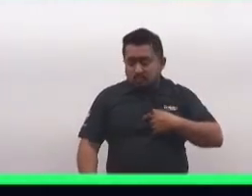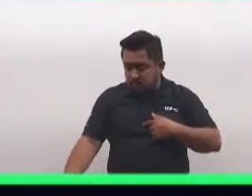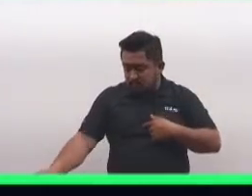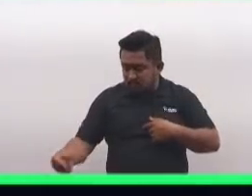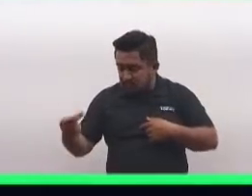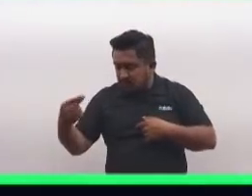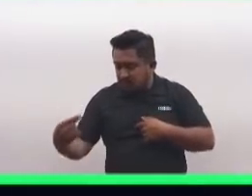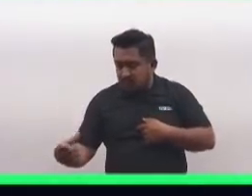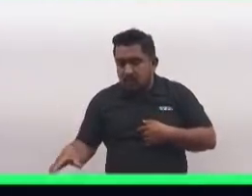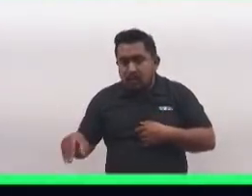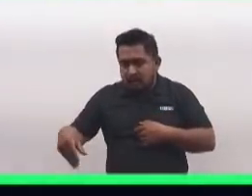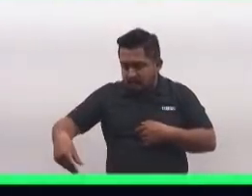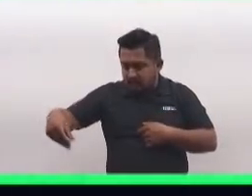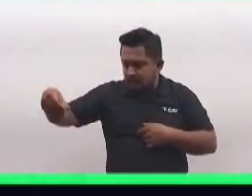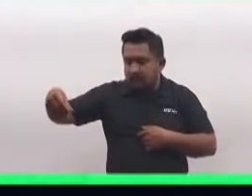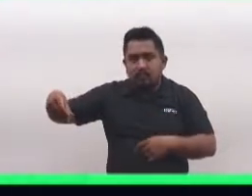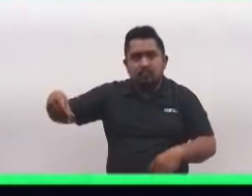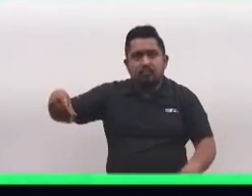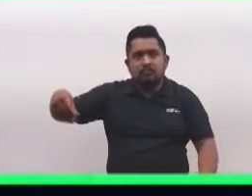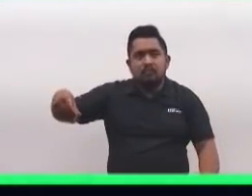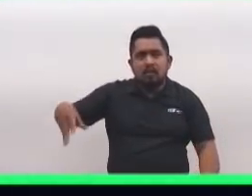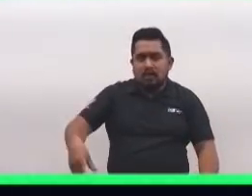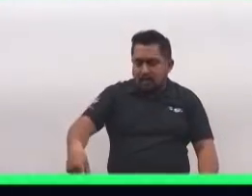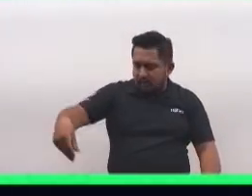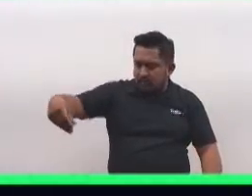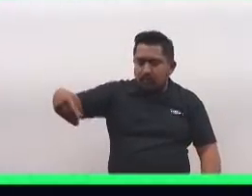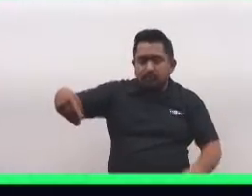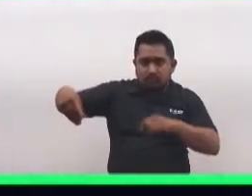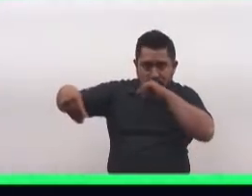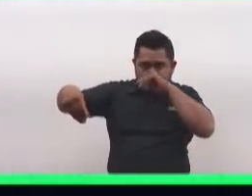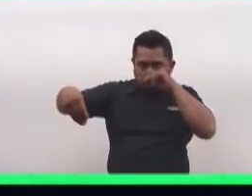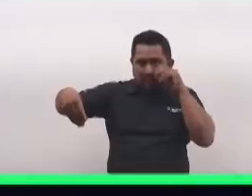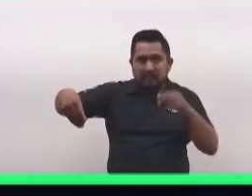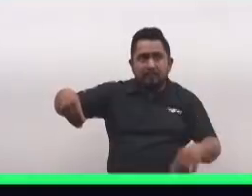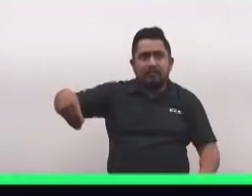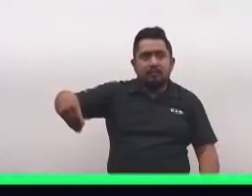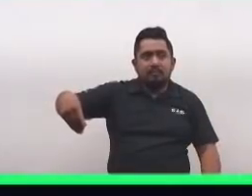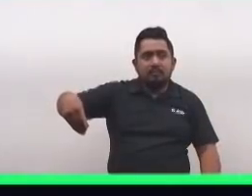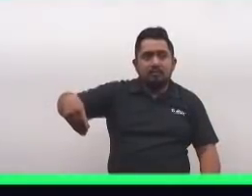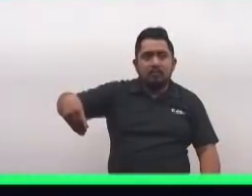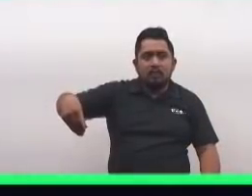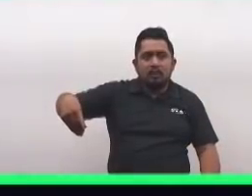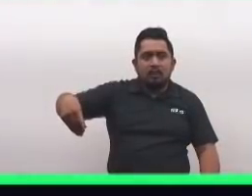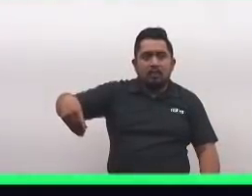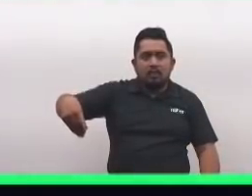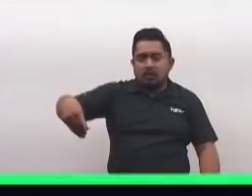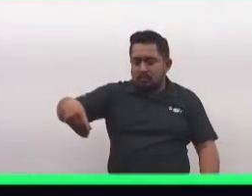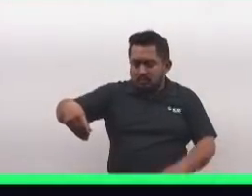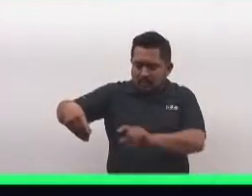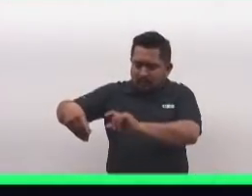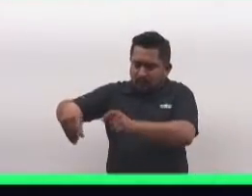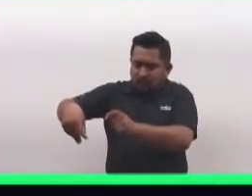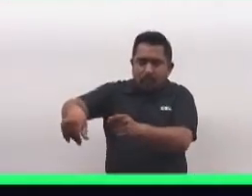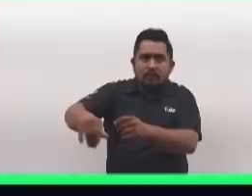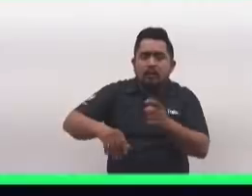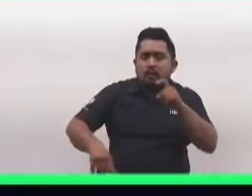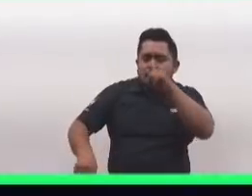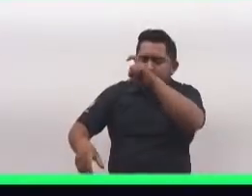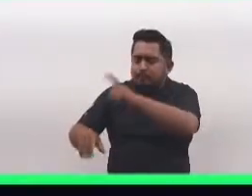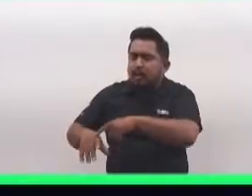pastor general la memoria usb para los que no saben qué es eso y retrocede unos minutos y le daba